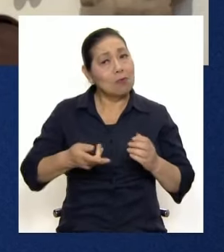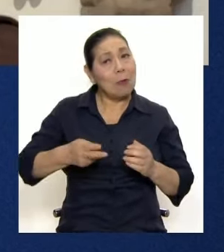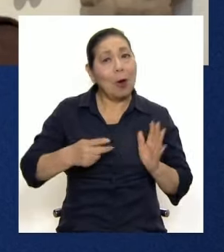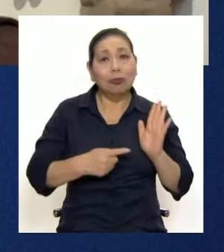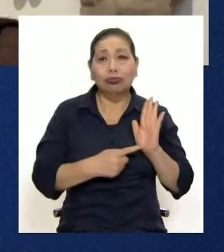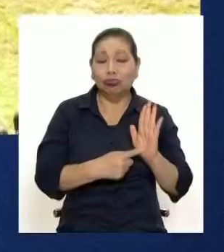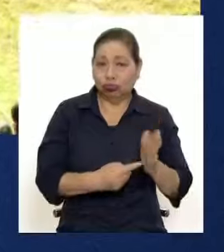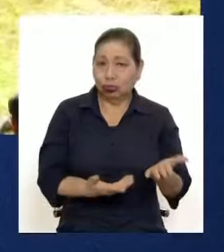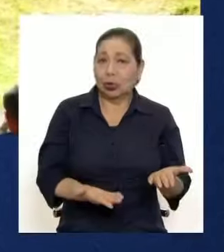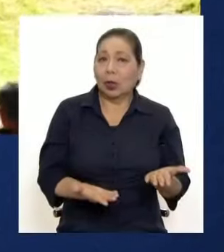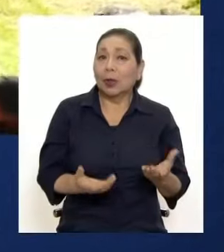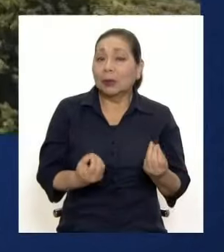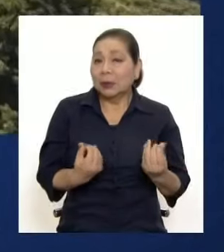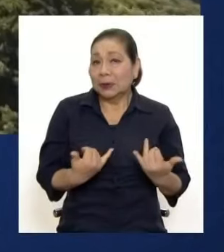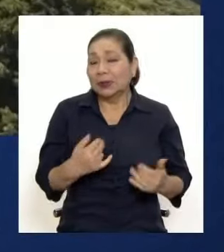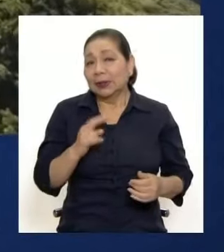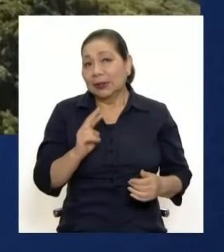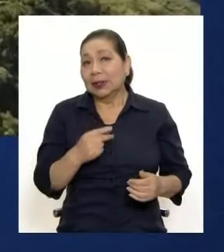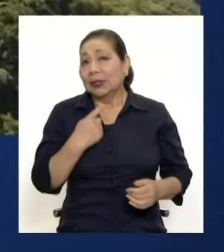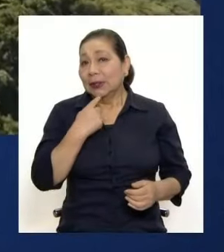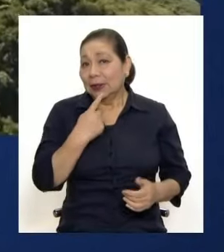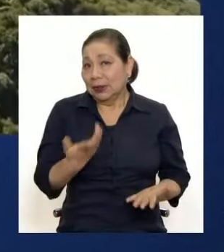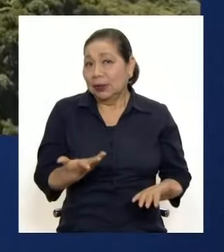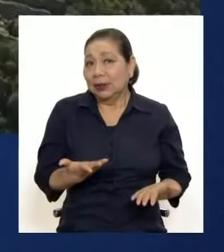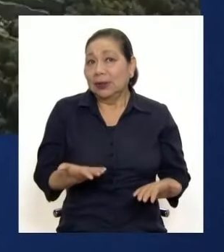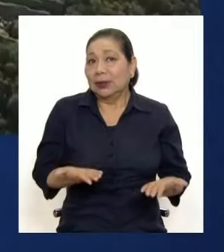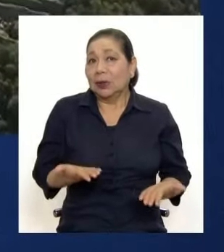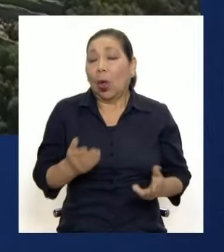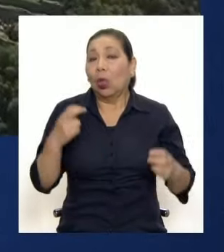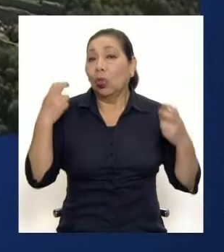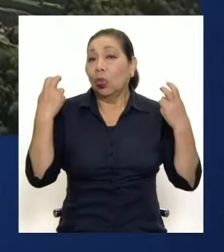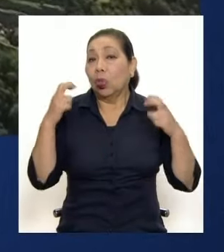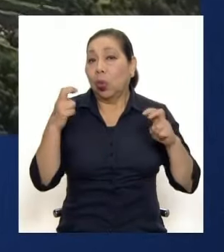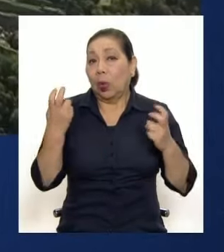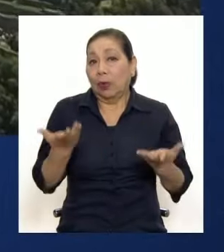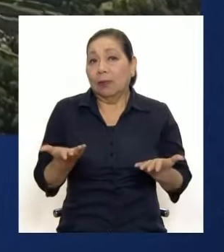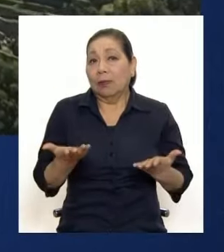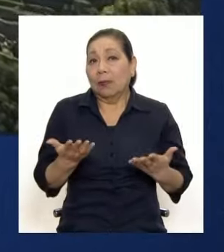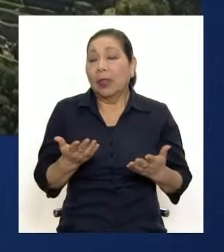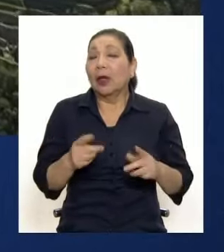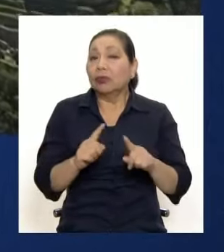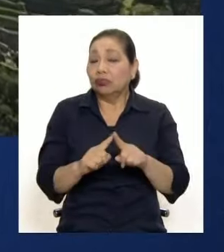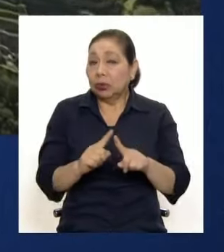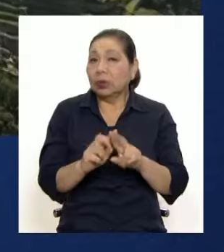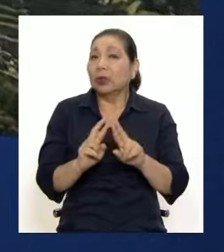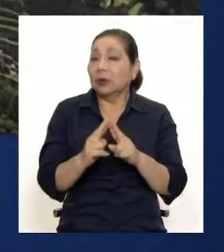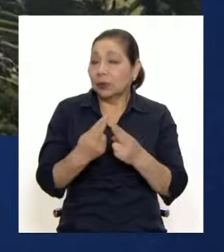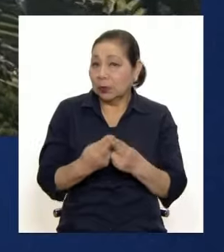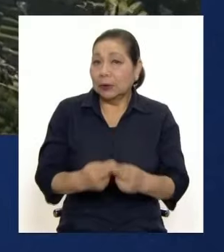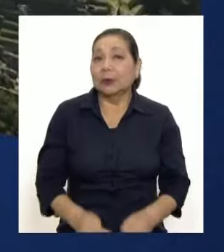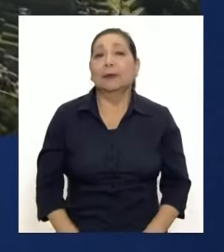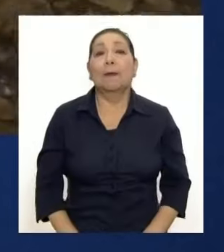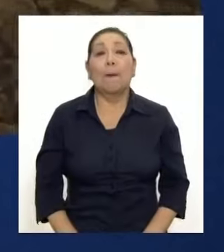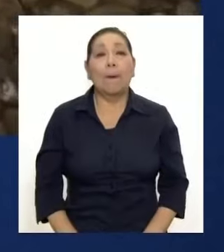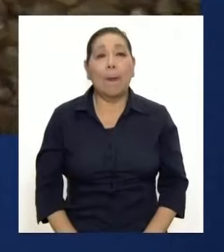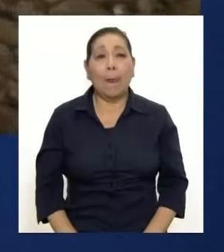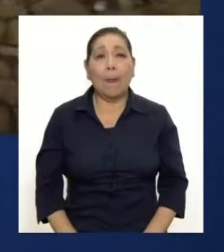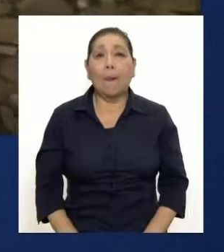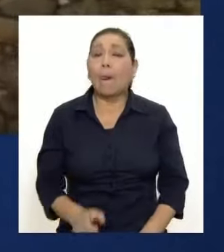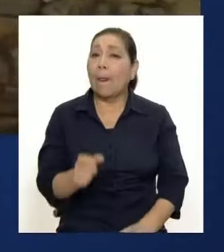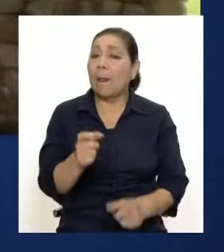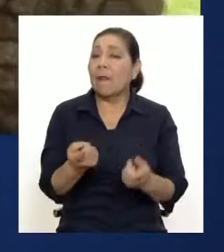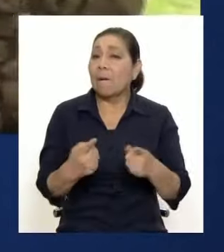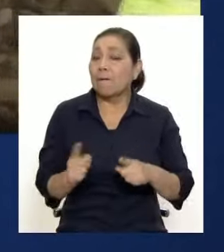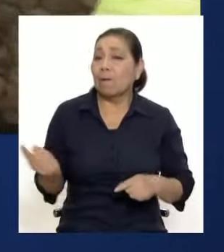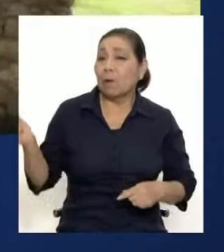presencia como bien lo está usted diciendo a través del turismo de eventos El la gente